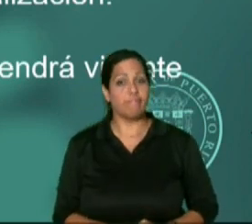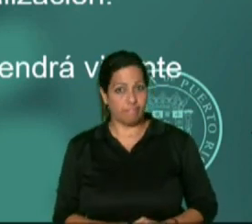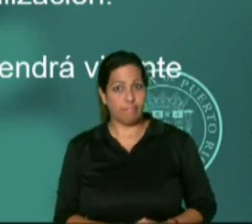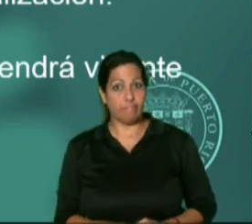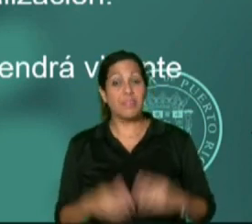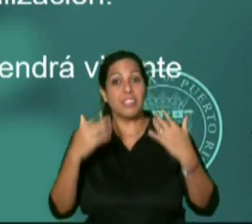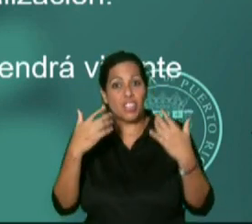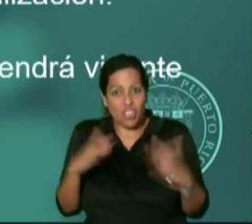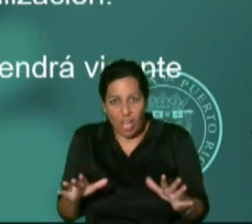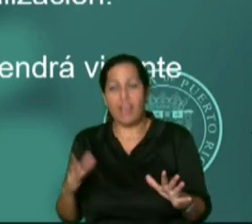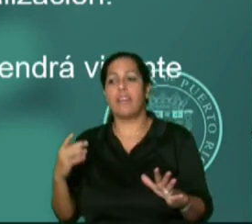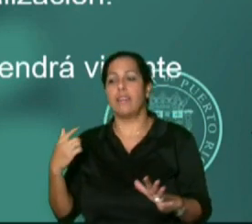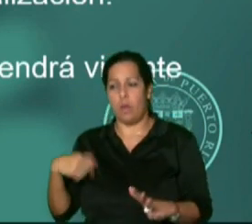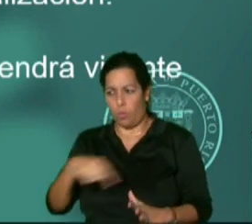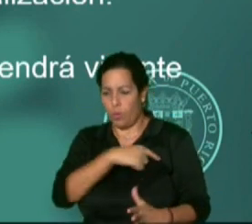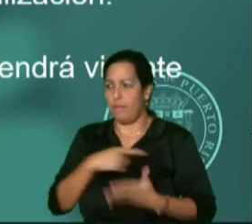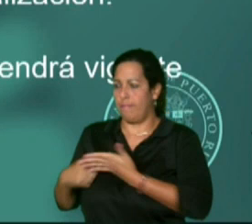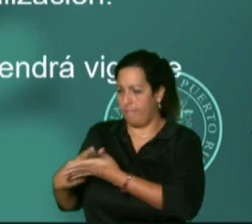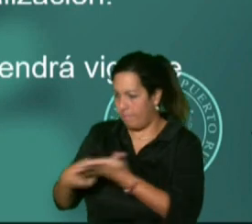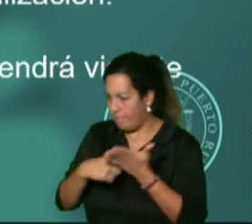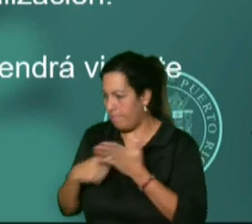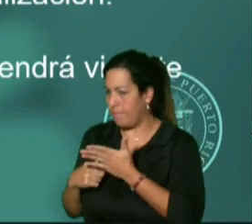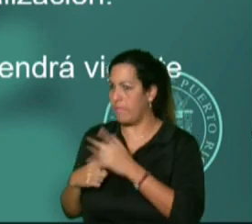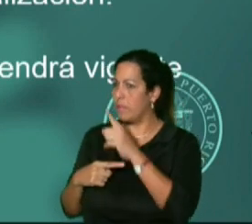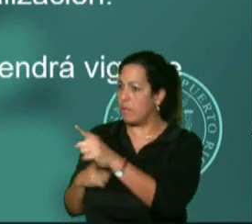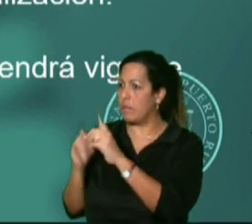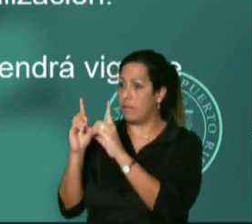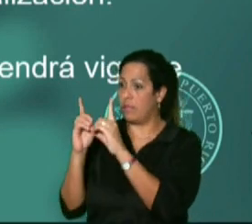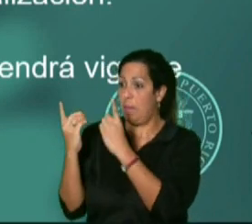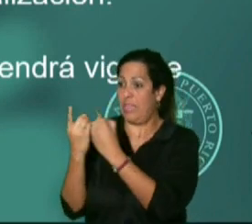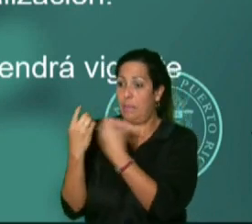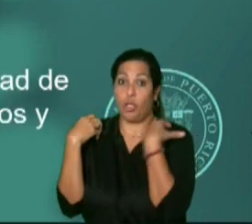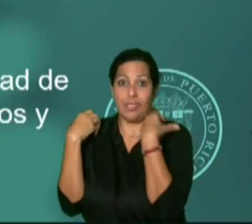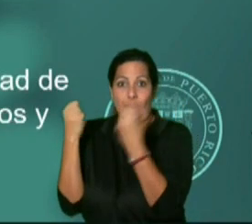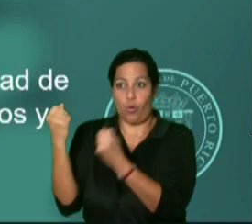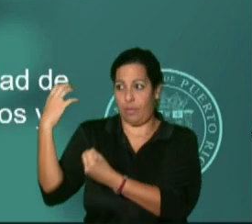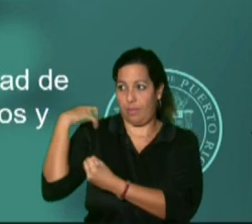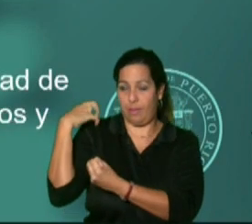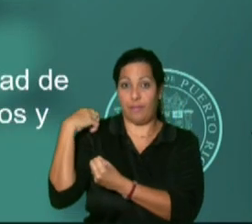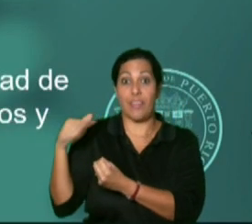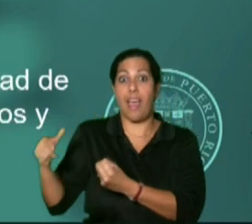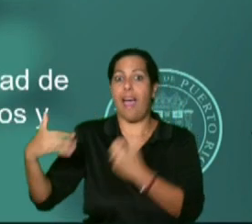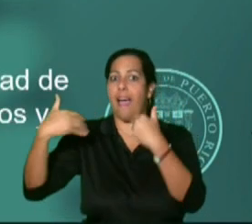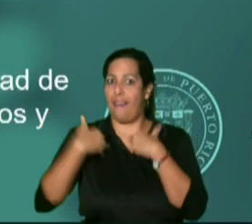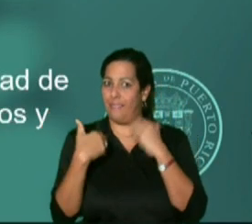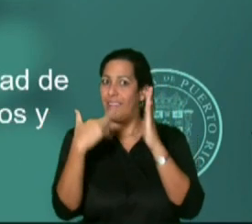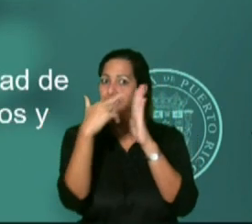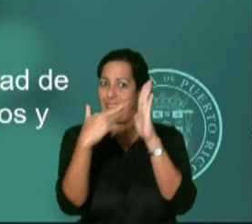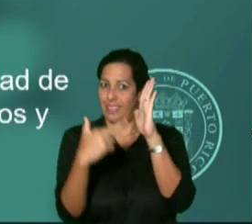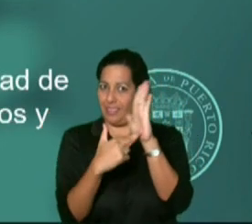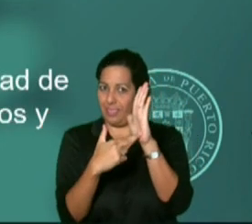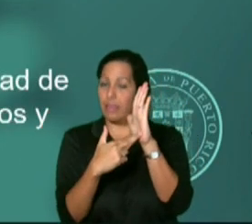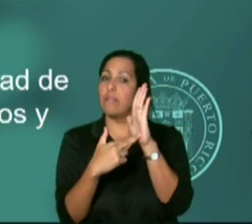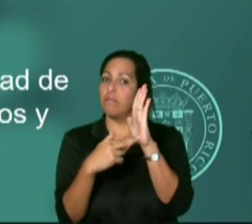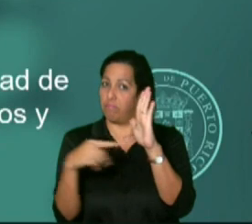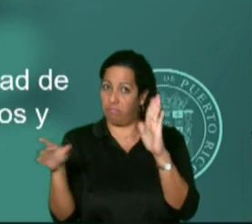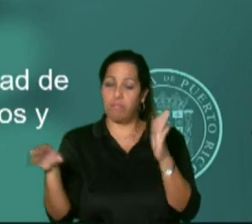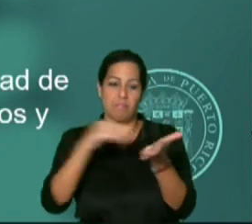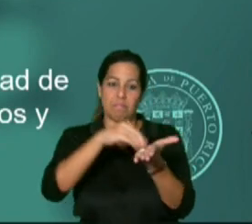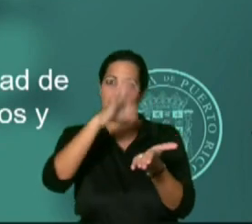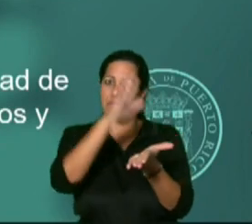conformidad con las facultades que tiene el secretario del Departamento de Salud en un reglamento para la imposición